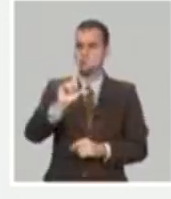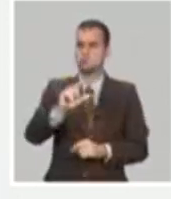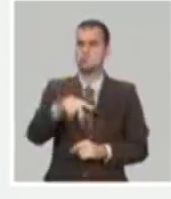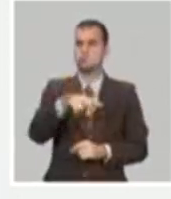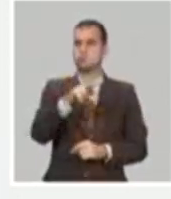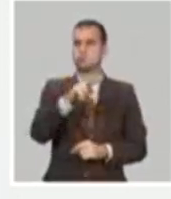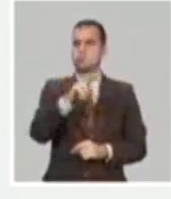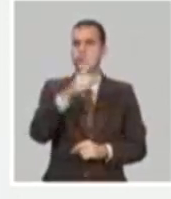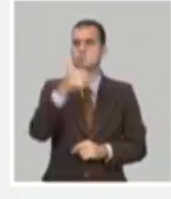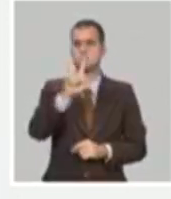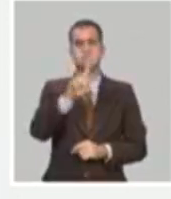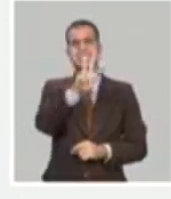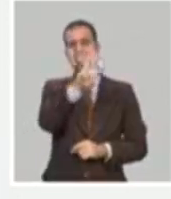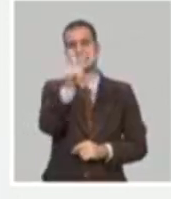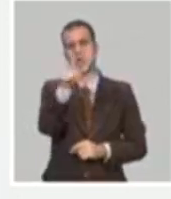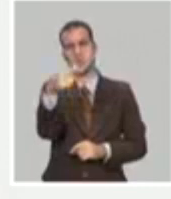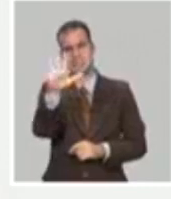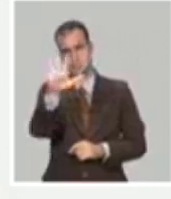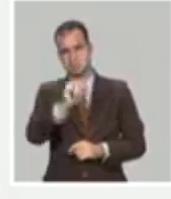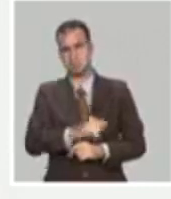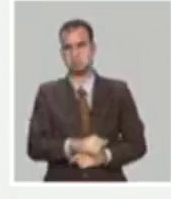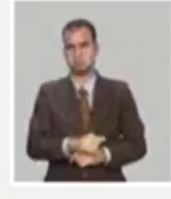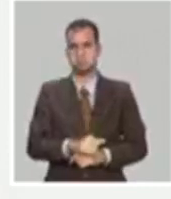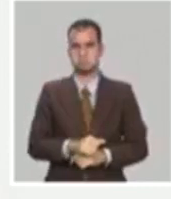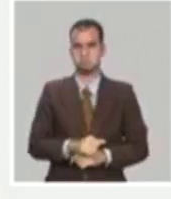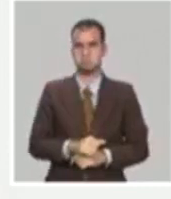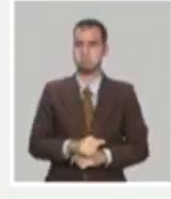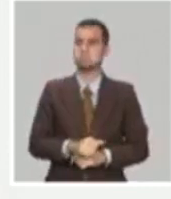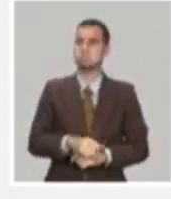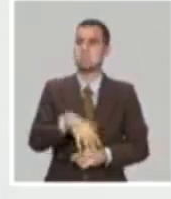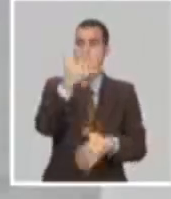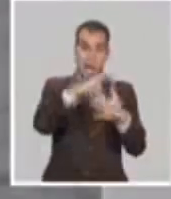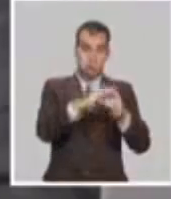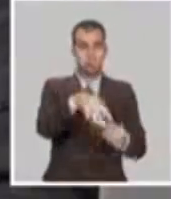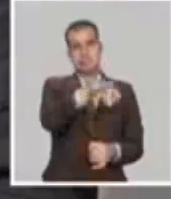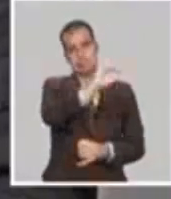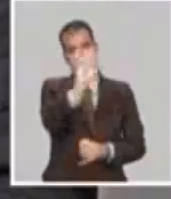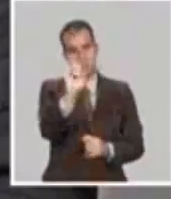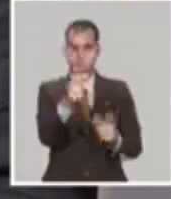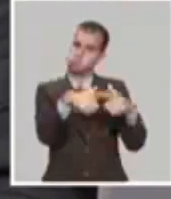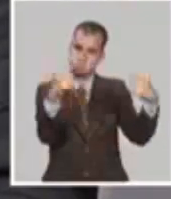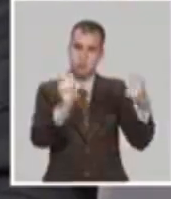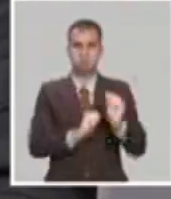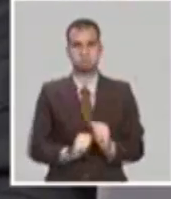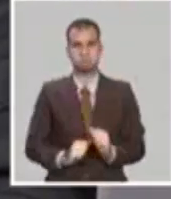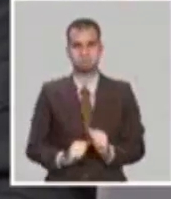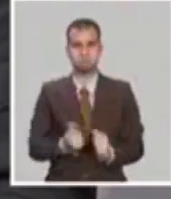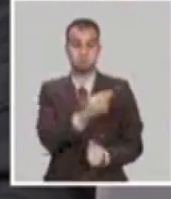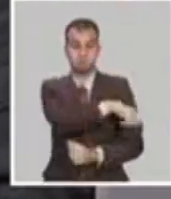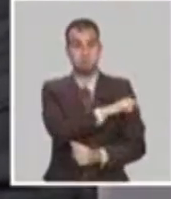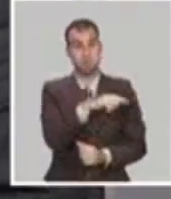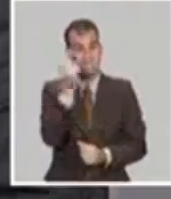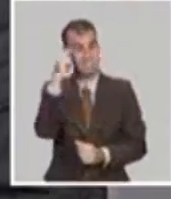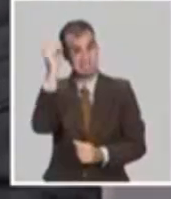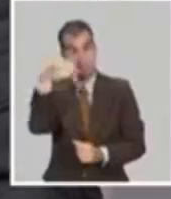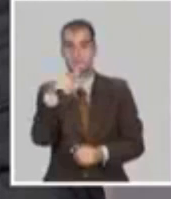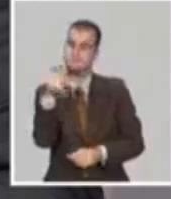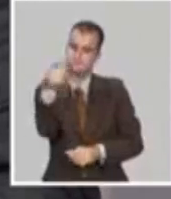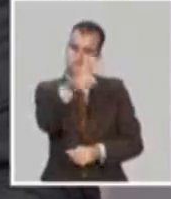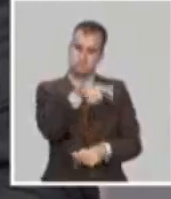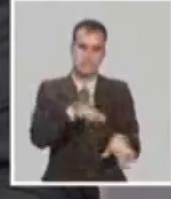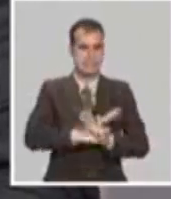70% de esa población. ¿Verdad? Un número poblacional importante que yo creo que va a